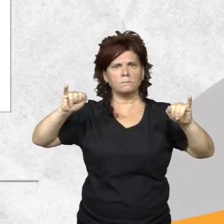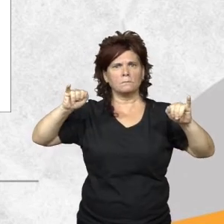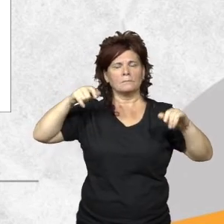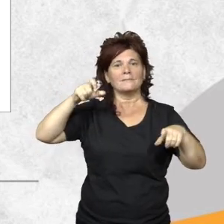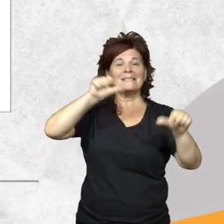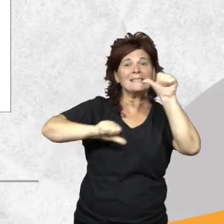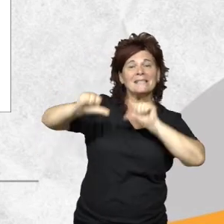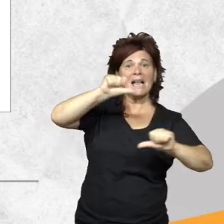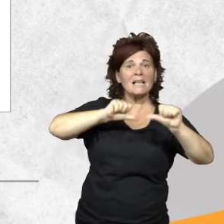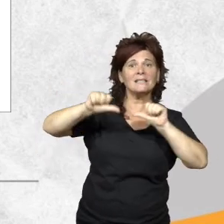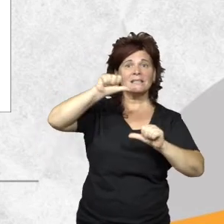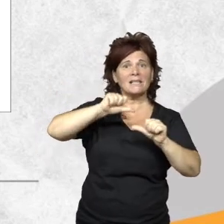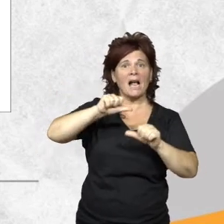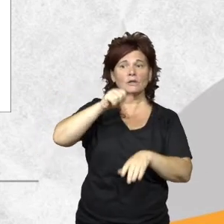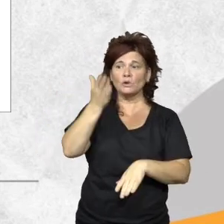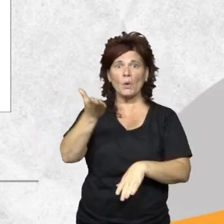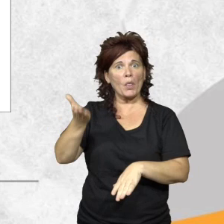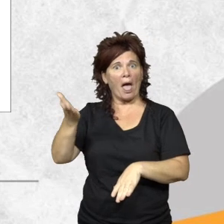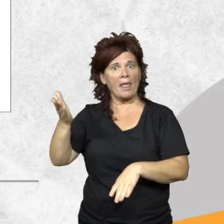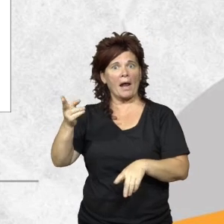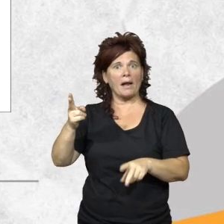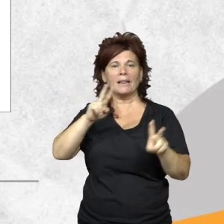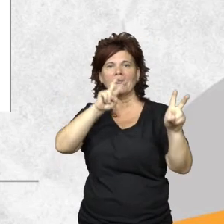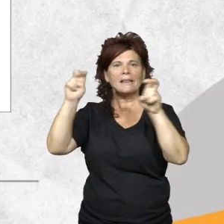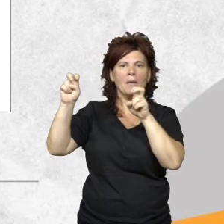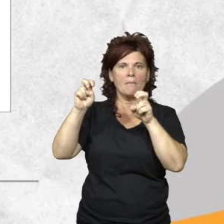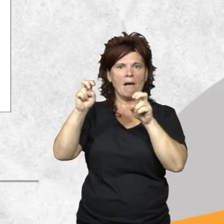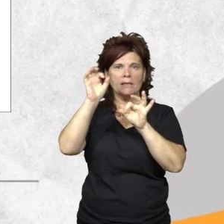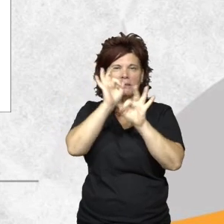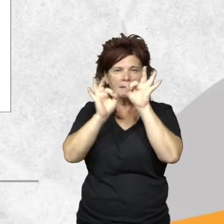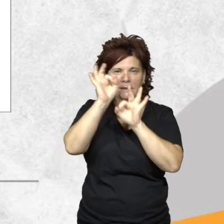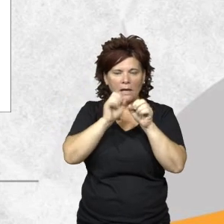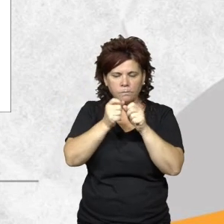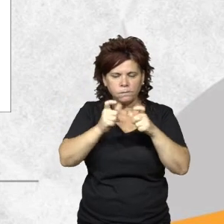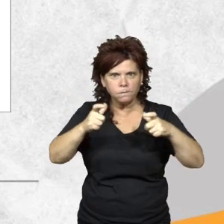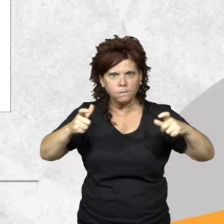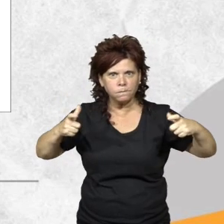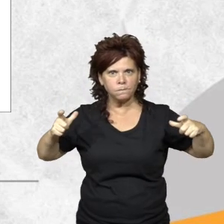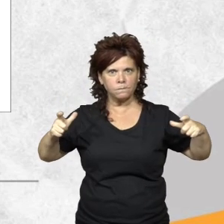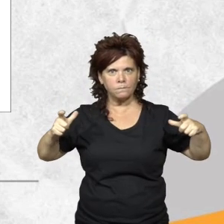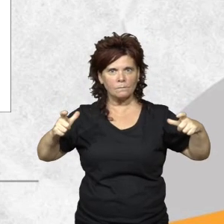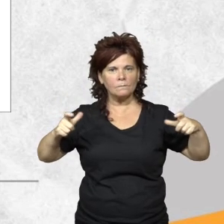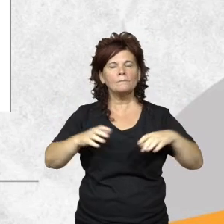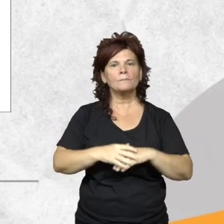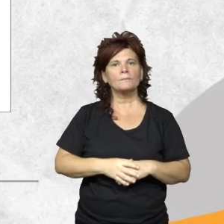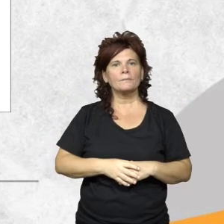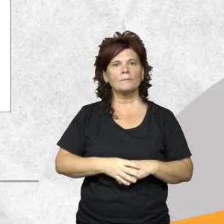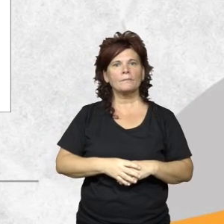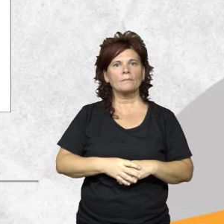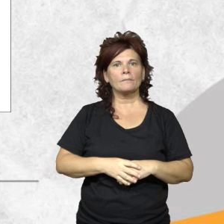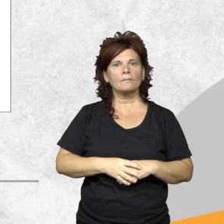ciencia ciudadana en torno al tema de las floraciones. Y ahí les dejo